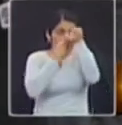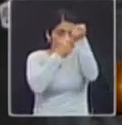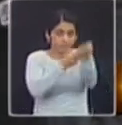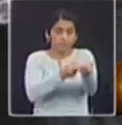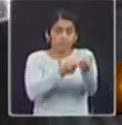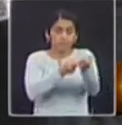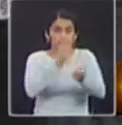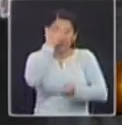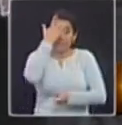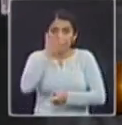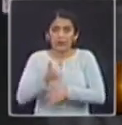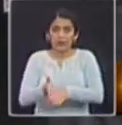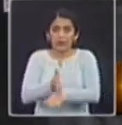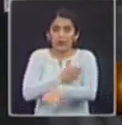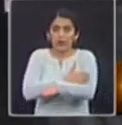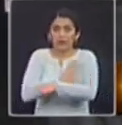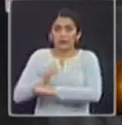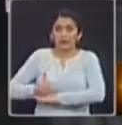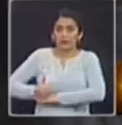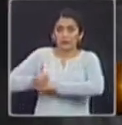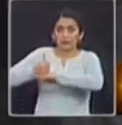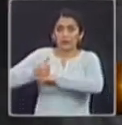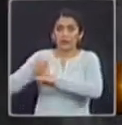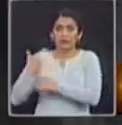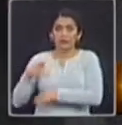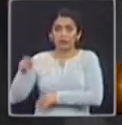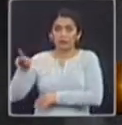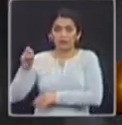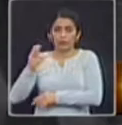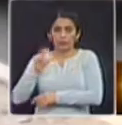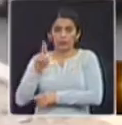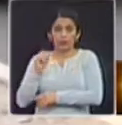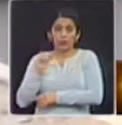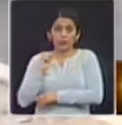este caso que presentó la Procuraduría del Estado. Este es